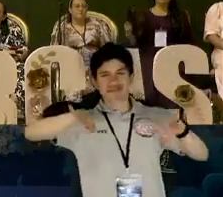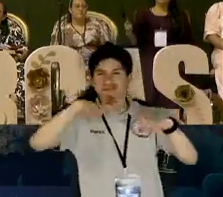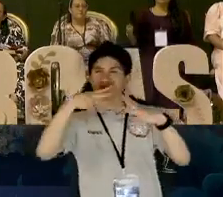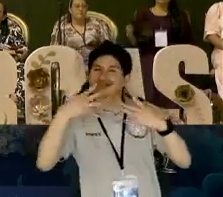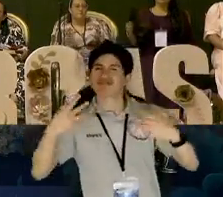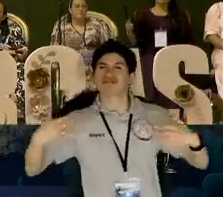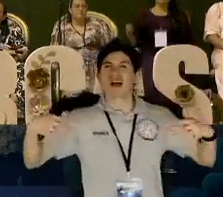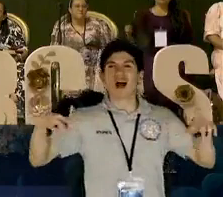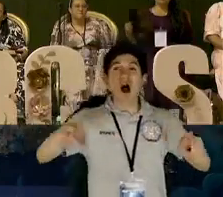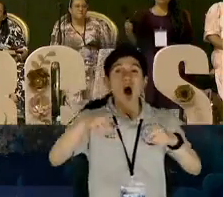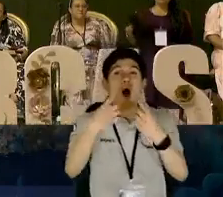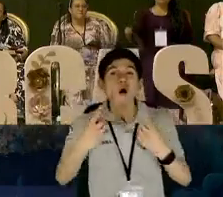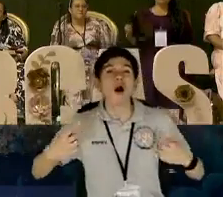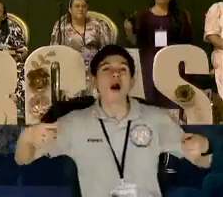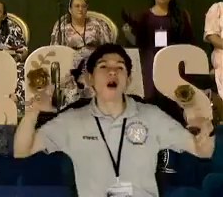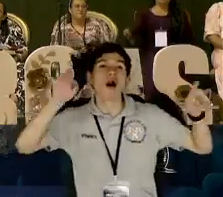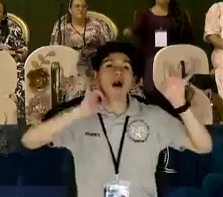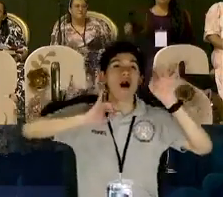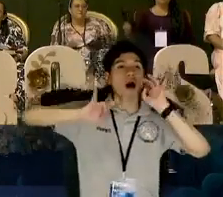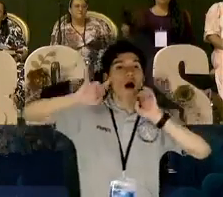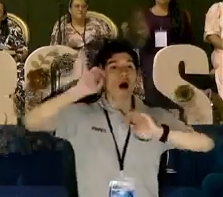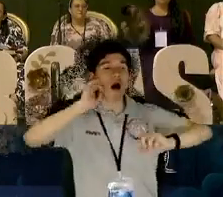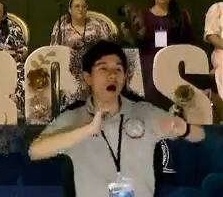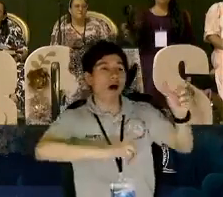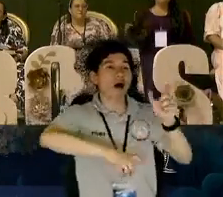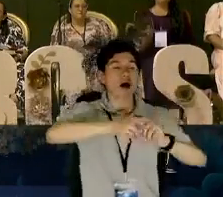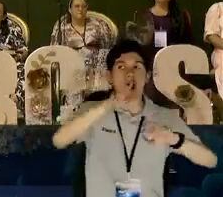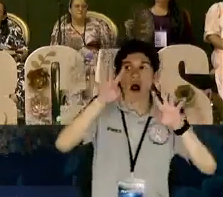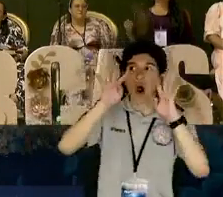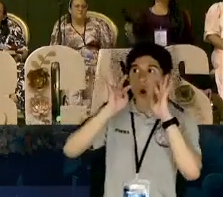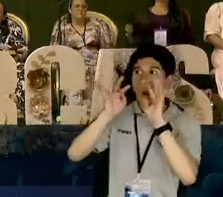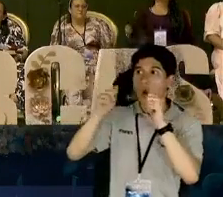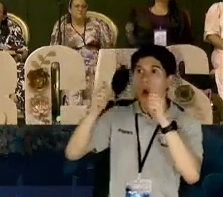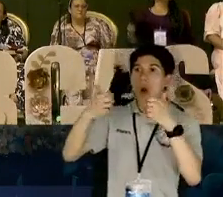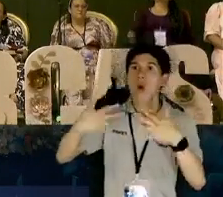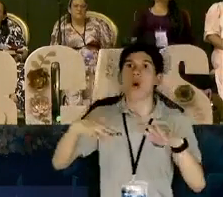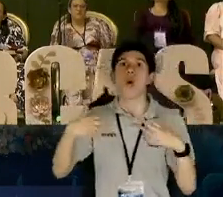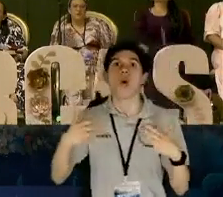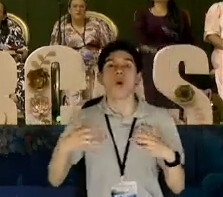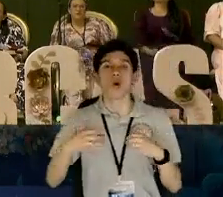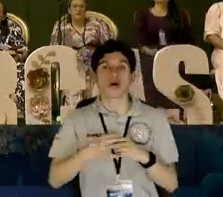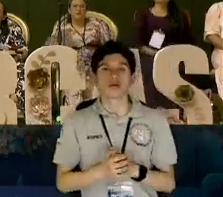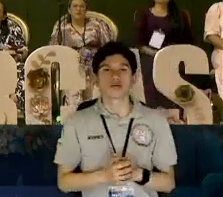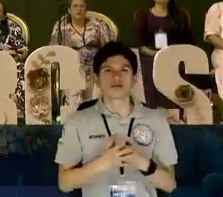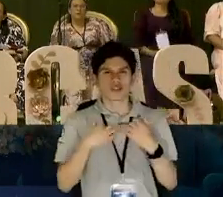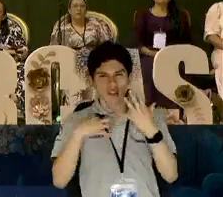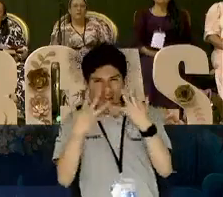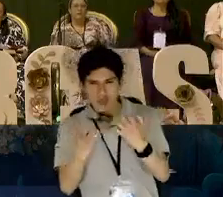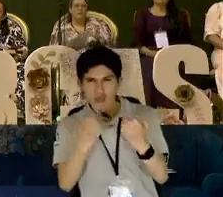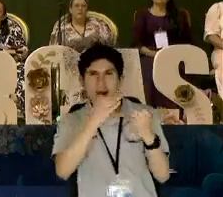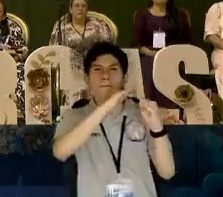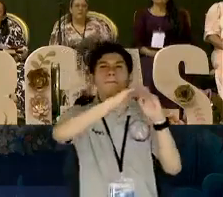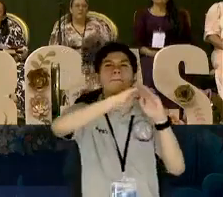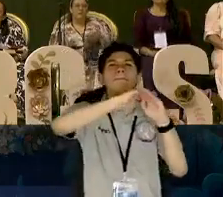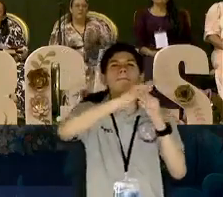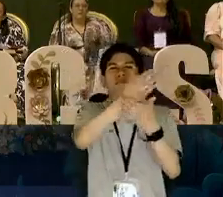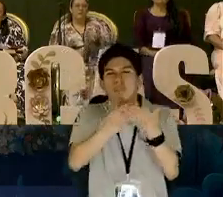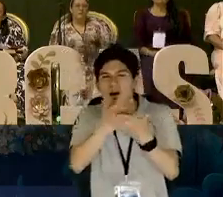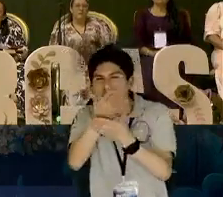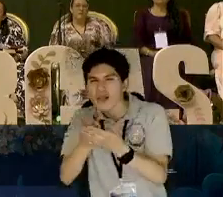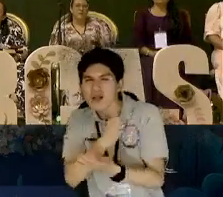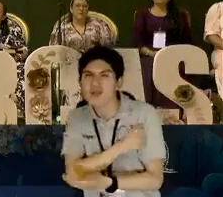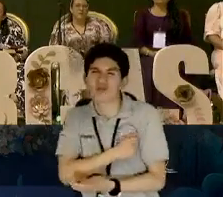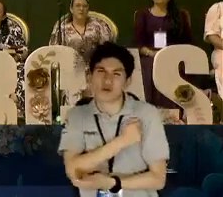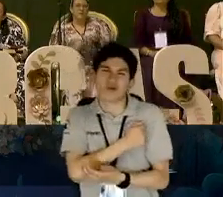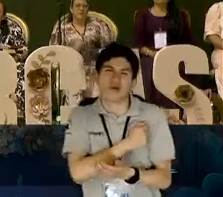a los oídos de todo aquel que nos escucha. Y yo le quiero pedir un favor al hermano. Usted allí simplemente